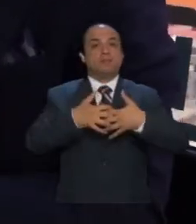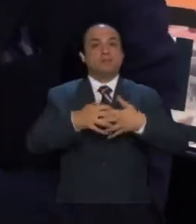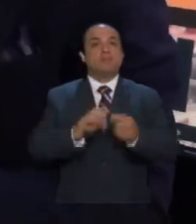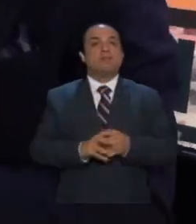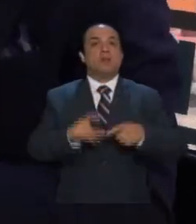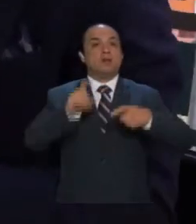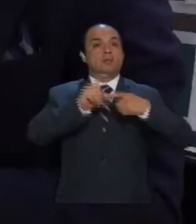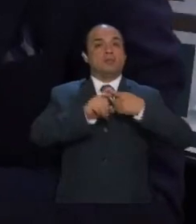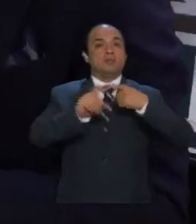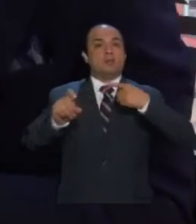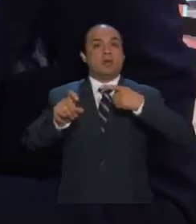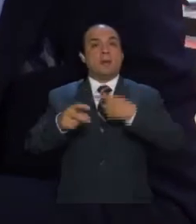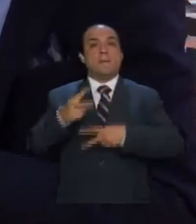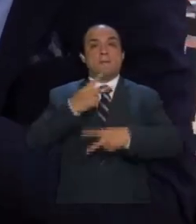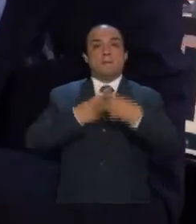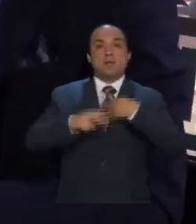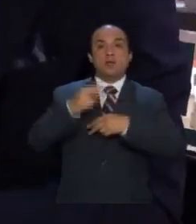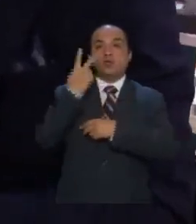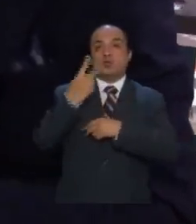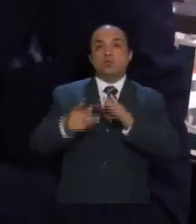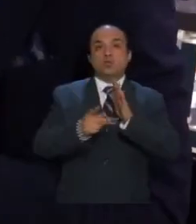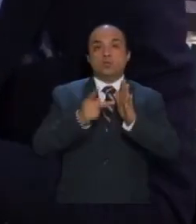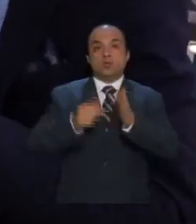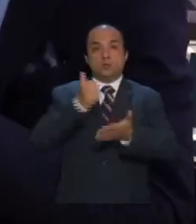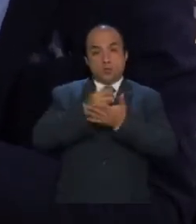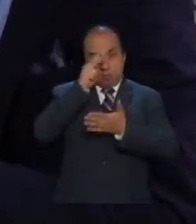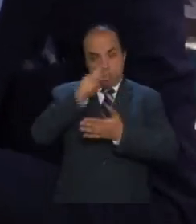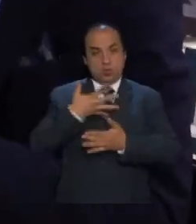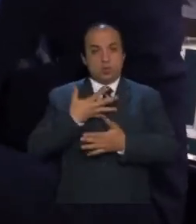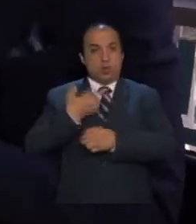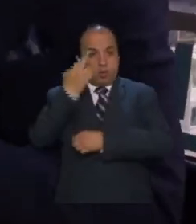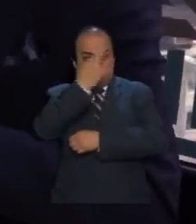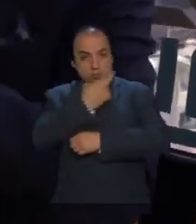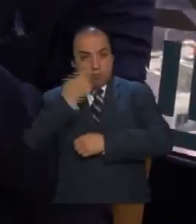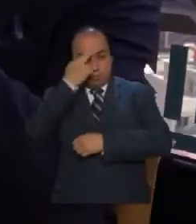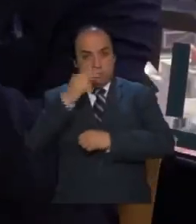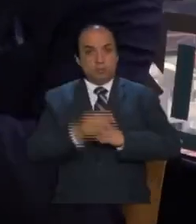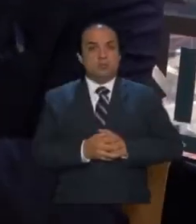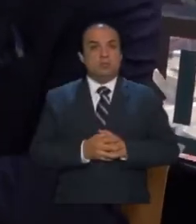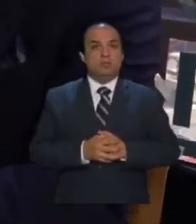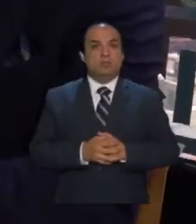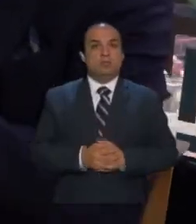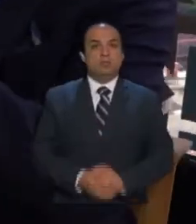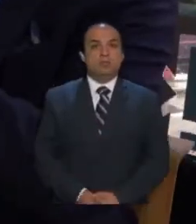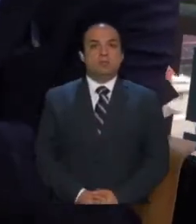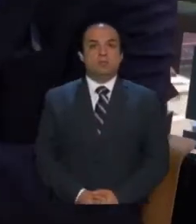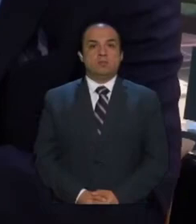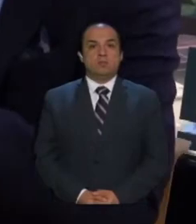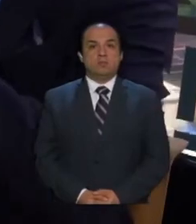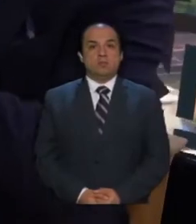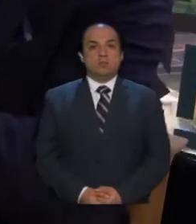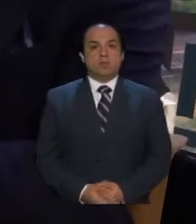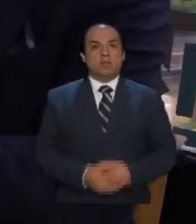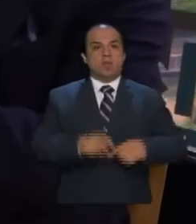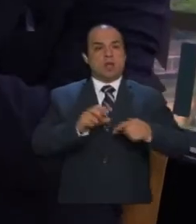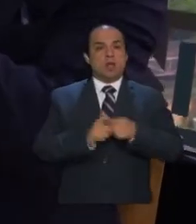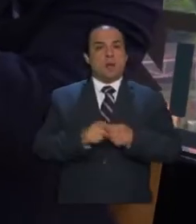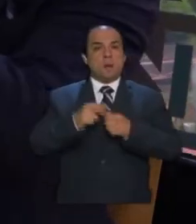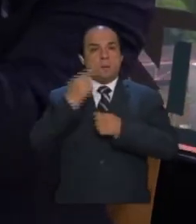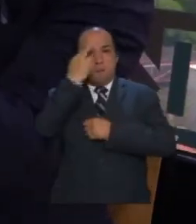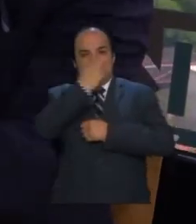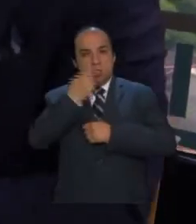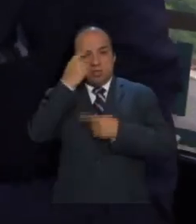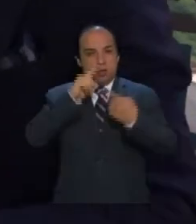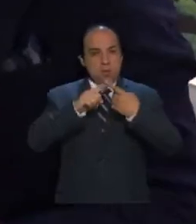vino dos veces en la Ciudad de México, tuvimos inspecciones, checaron la pinza, los motores, los